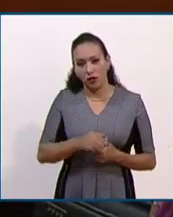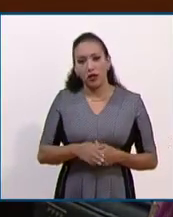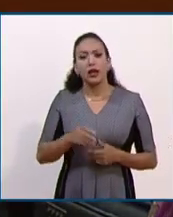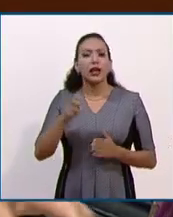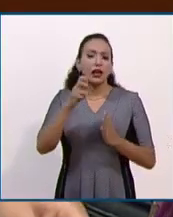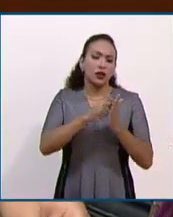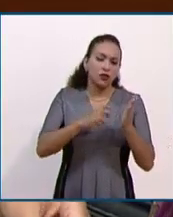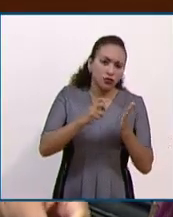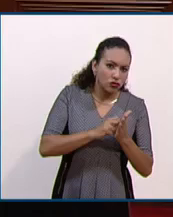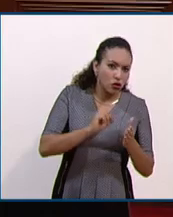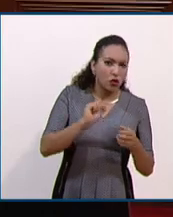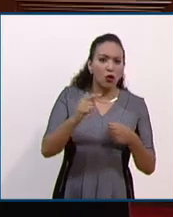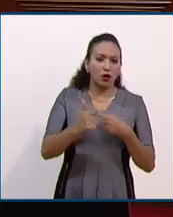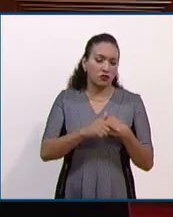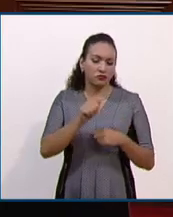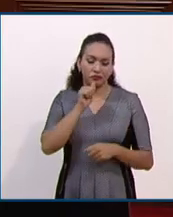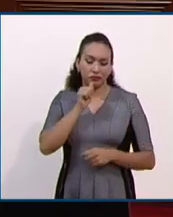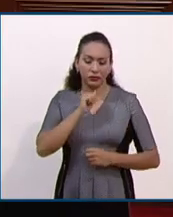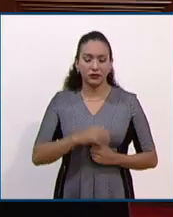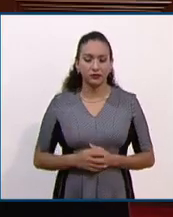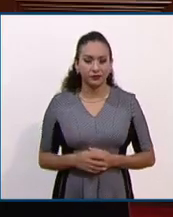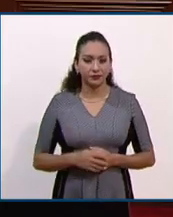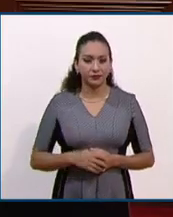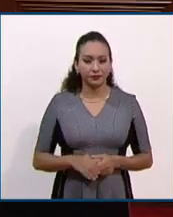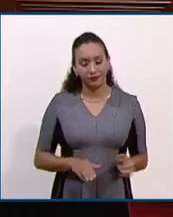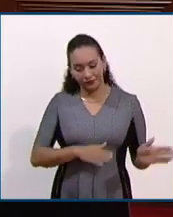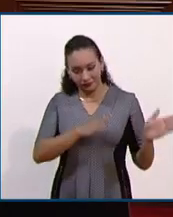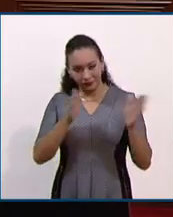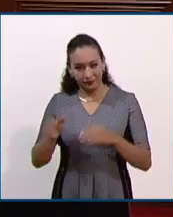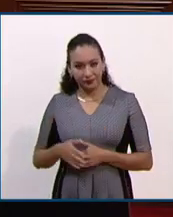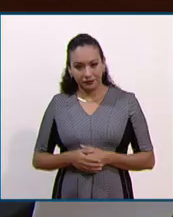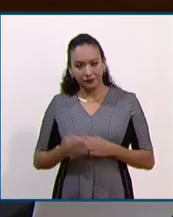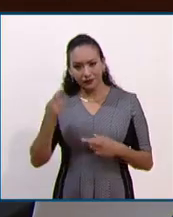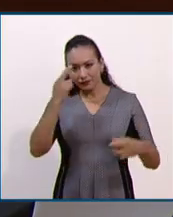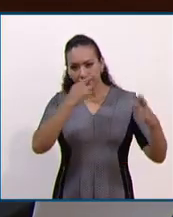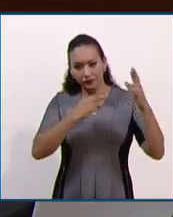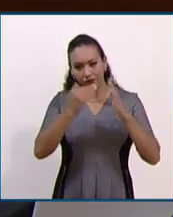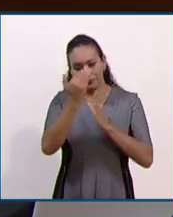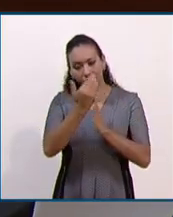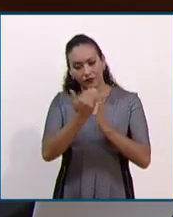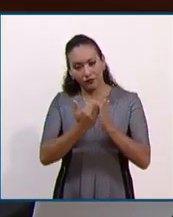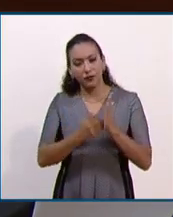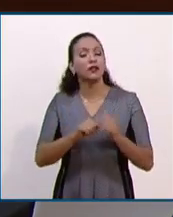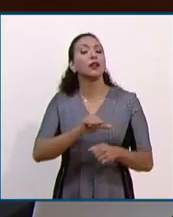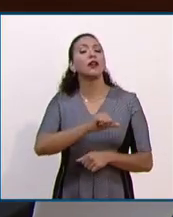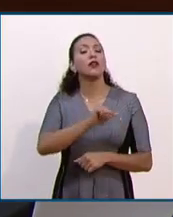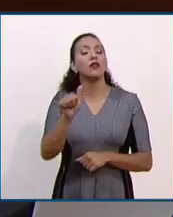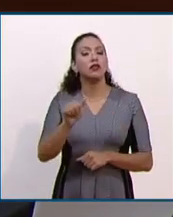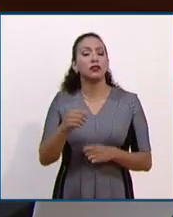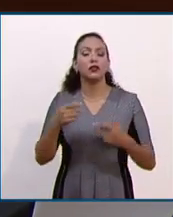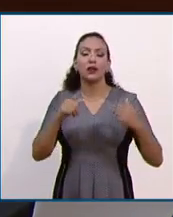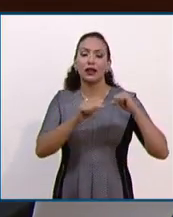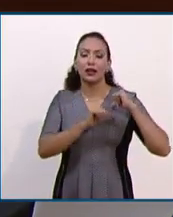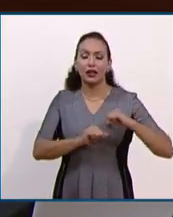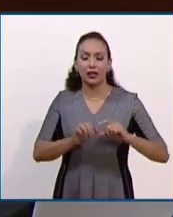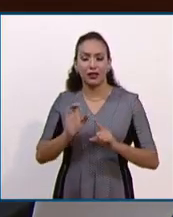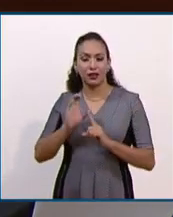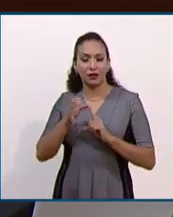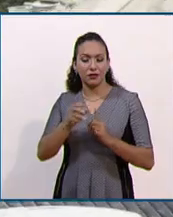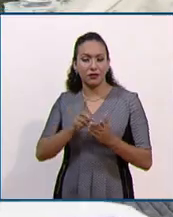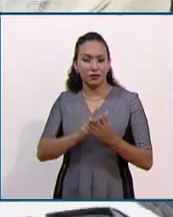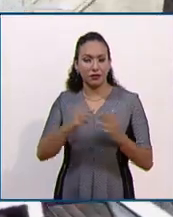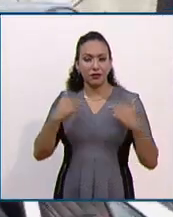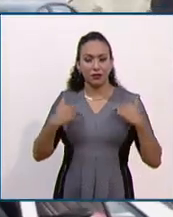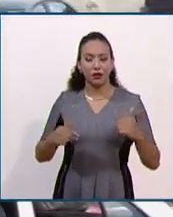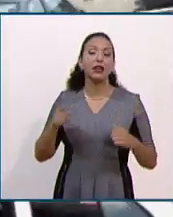modifique o los derogue. En otro asunto, el Pleno resolvió una acción de inconstitucionalidad promovida por la Comisión de Derechos Humanos de Morelos